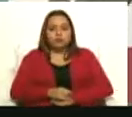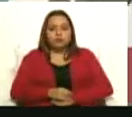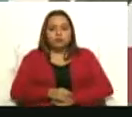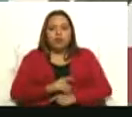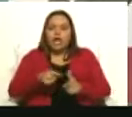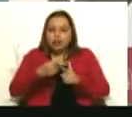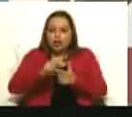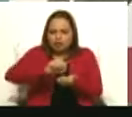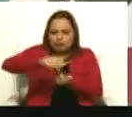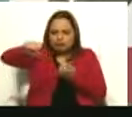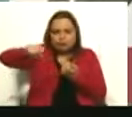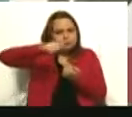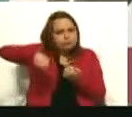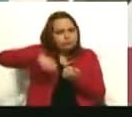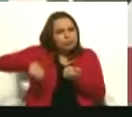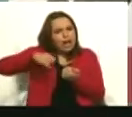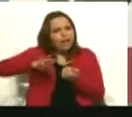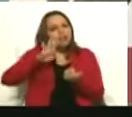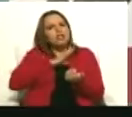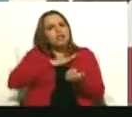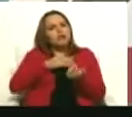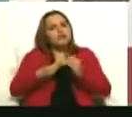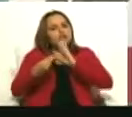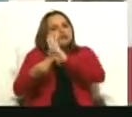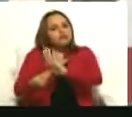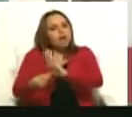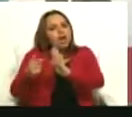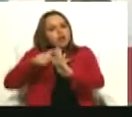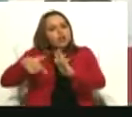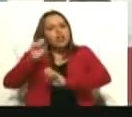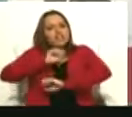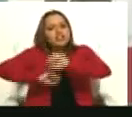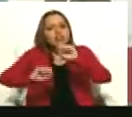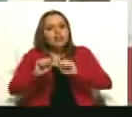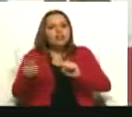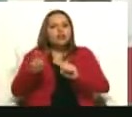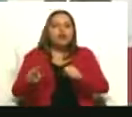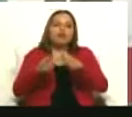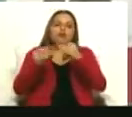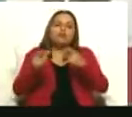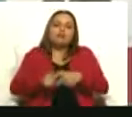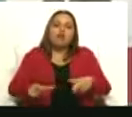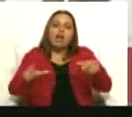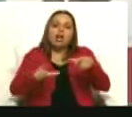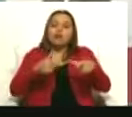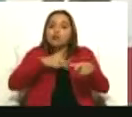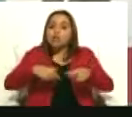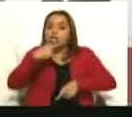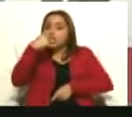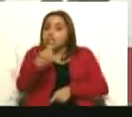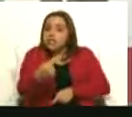los tenemos. Y así hemos ido a defender a Venezuela en todas las instancias. Y lo hemos dicho.